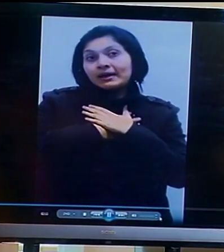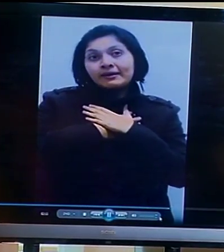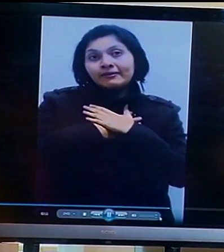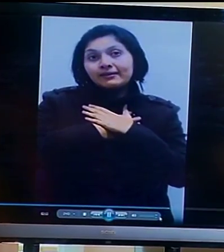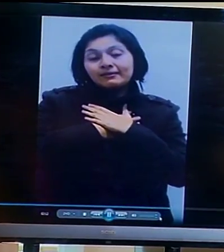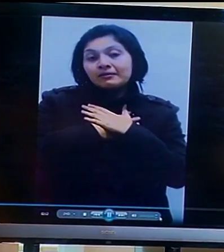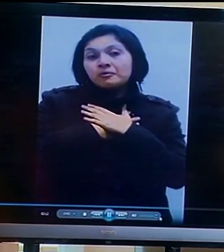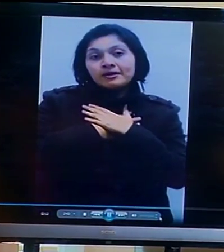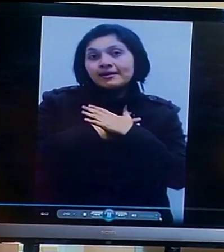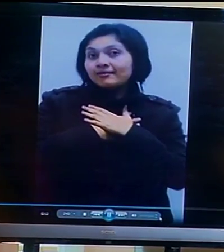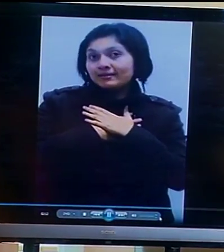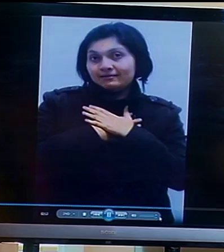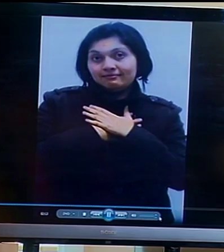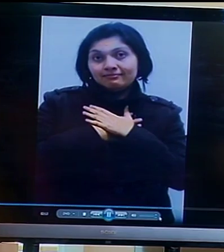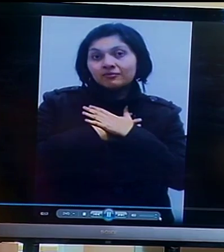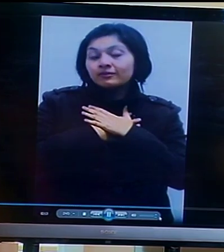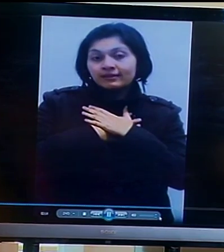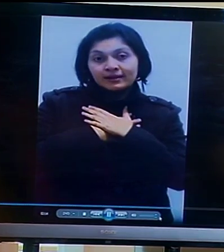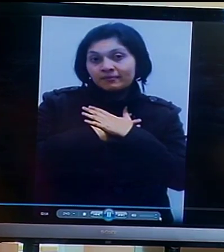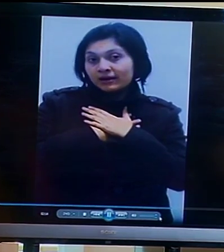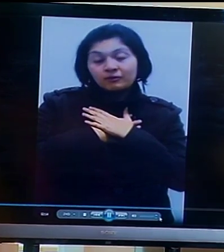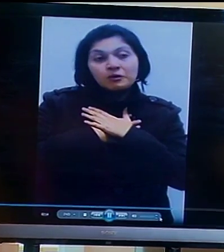sobre el cadáver.